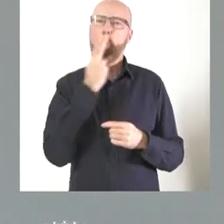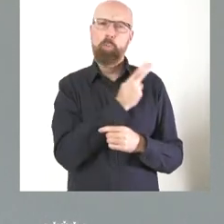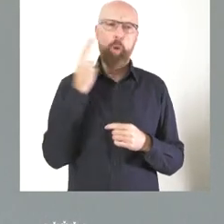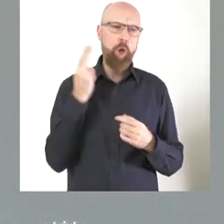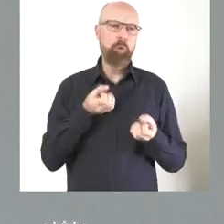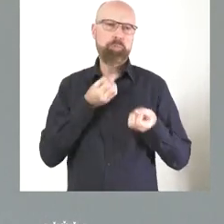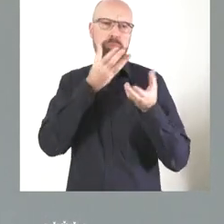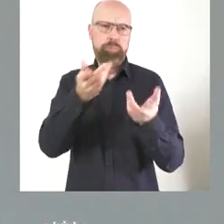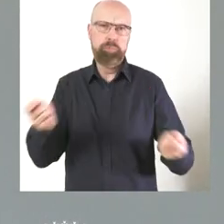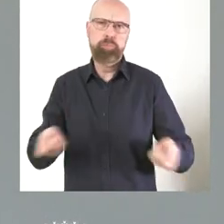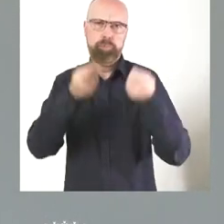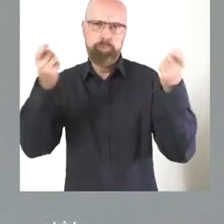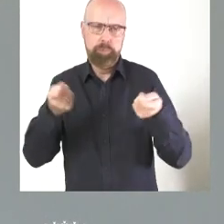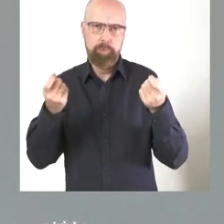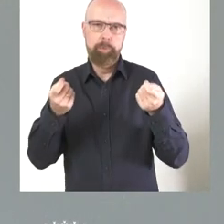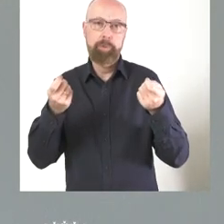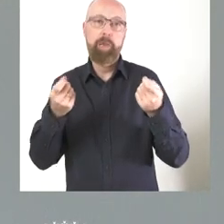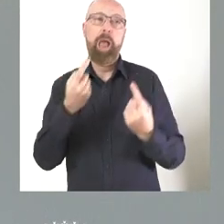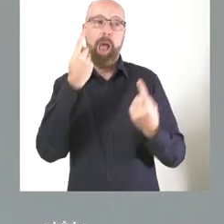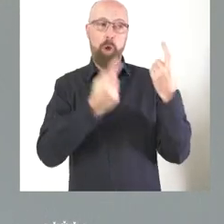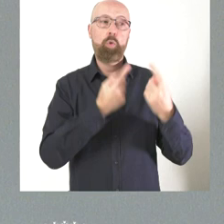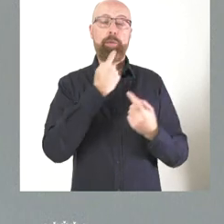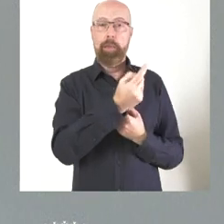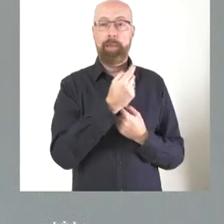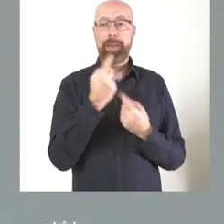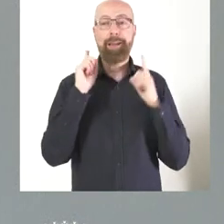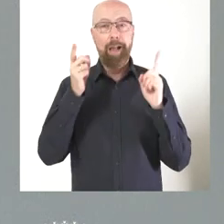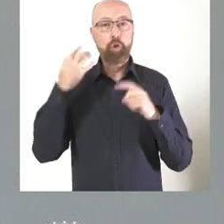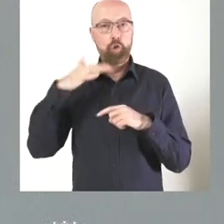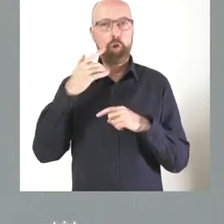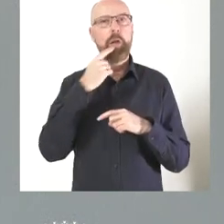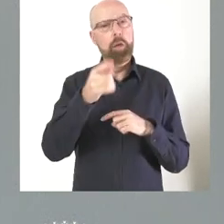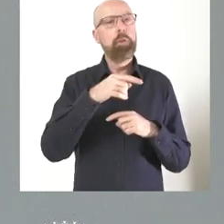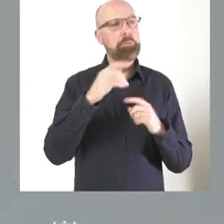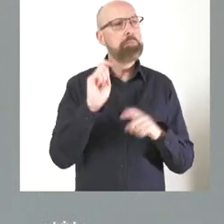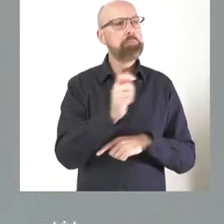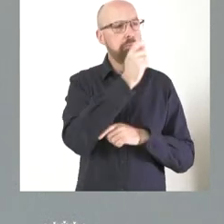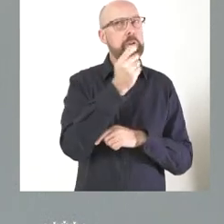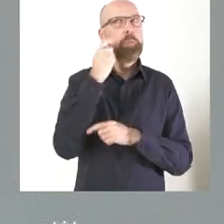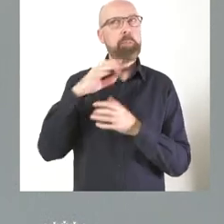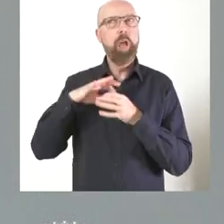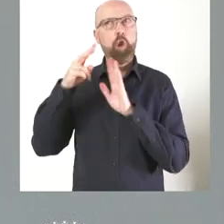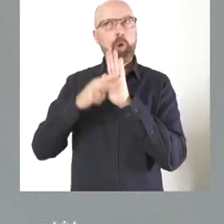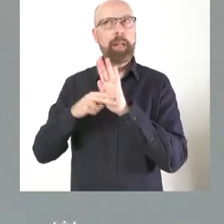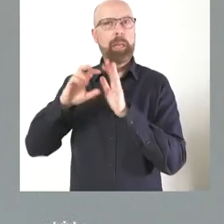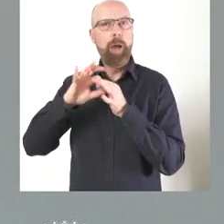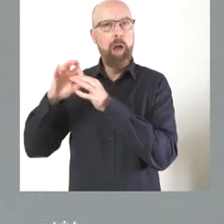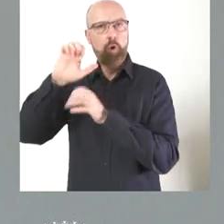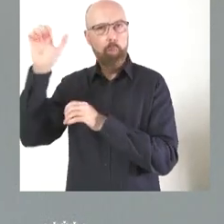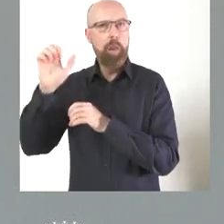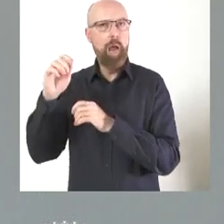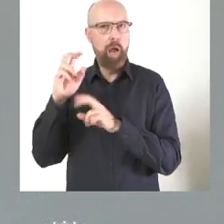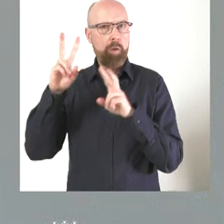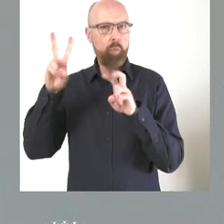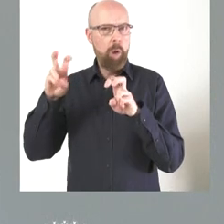se iba a alcanzar el límite de todas las ayudas que la nueva normativa Europea permitía y ha pasado un año y los nuevos